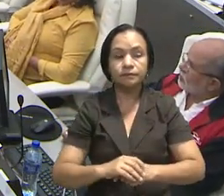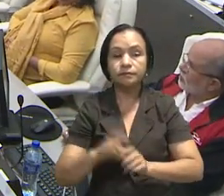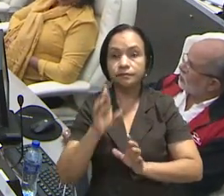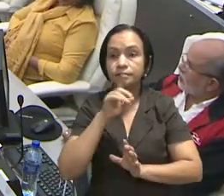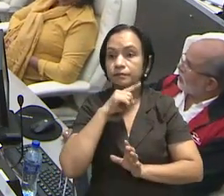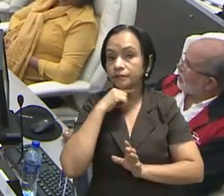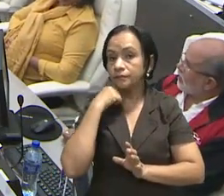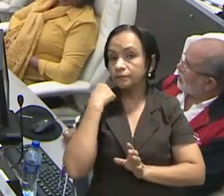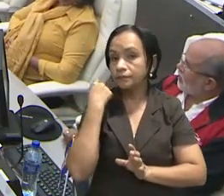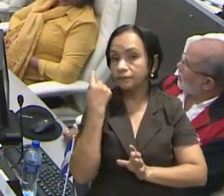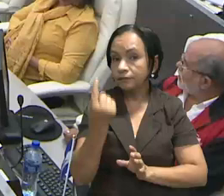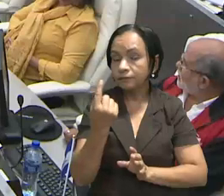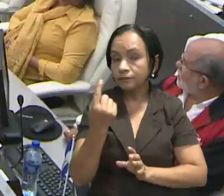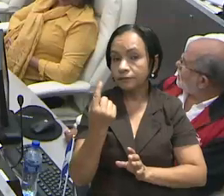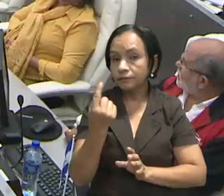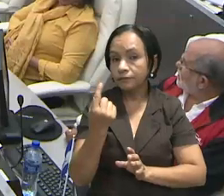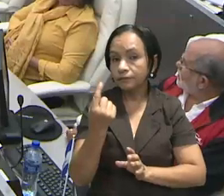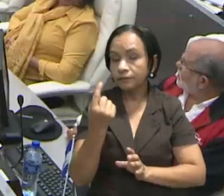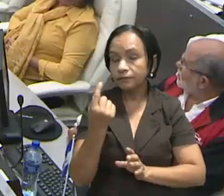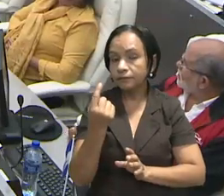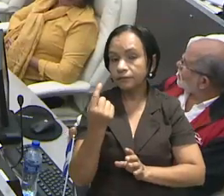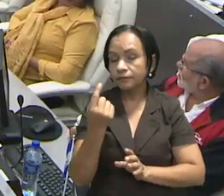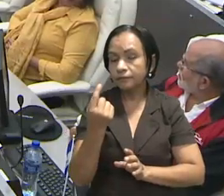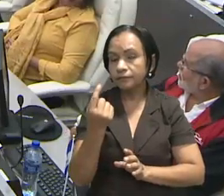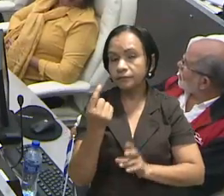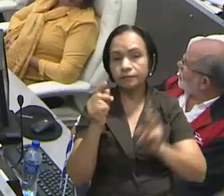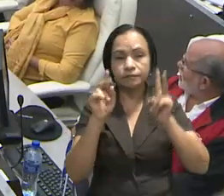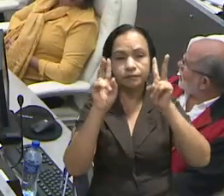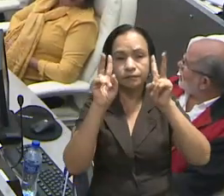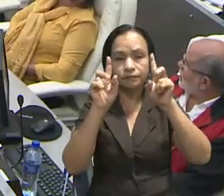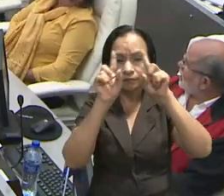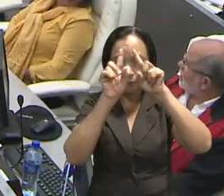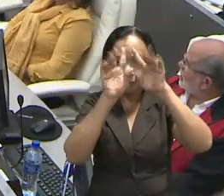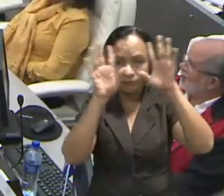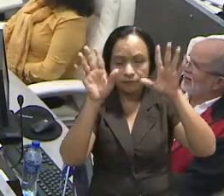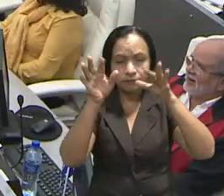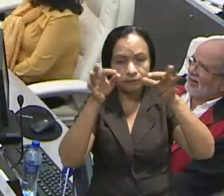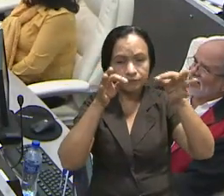¿verdad?, es más que todo aclaratoria.